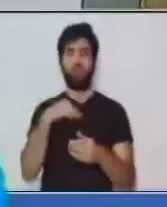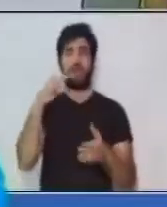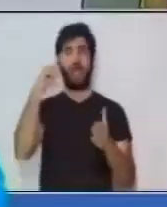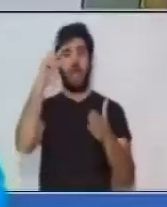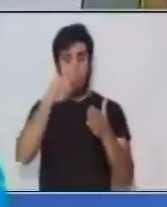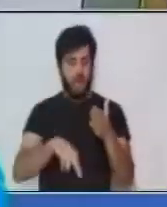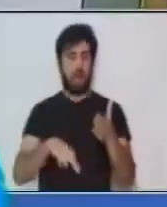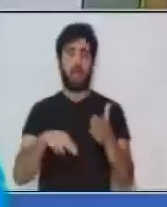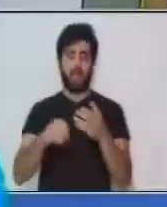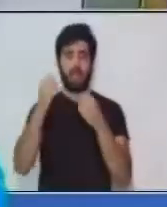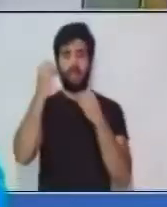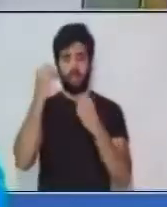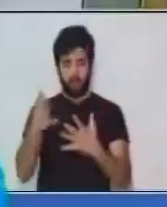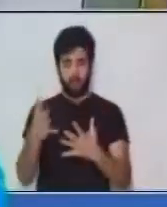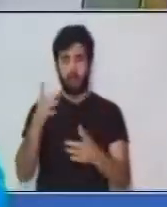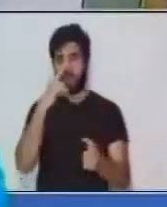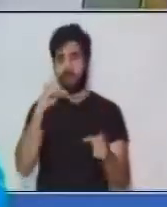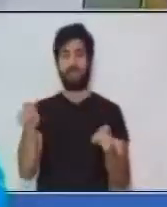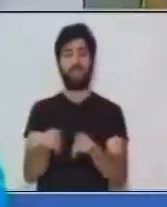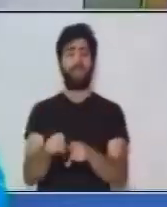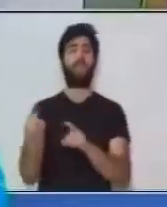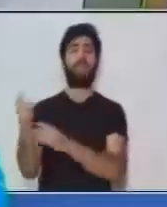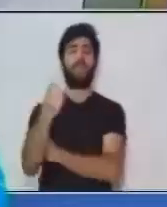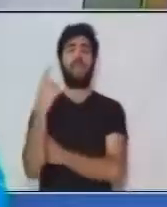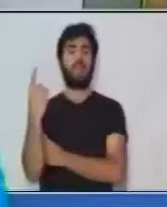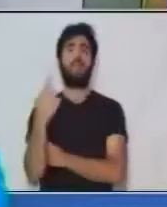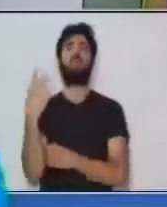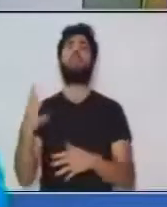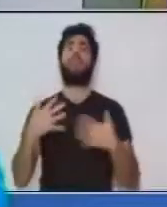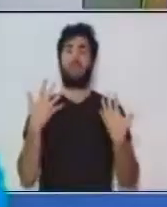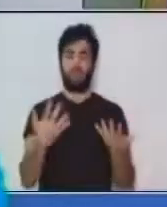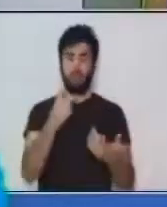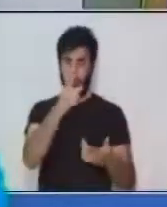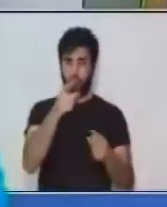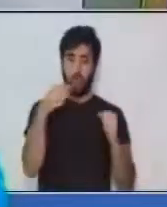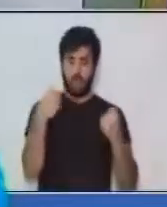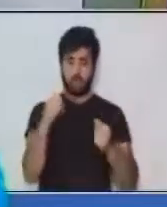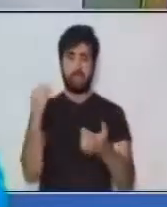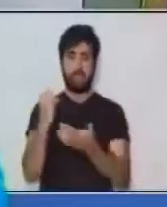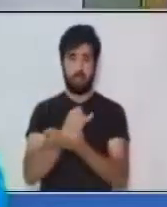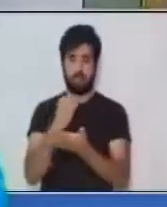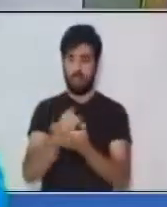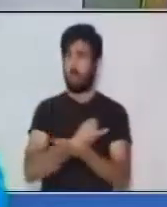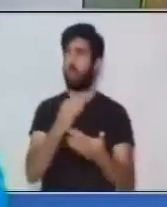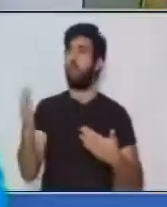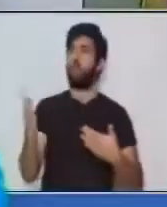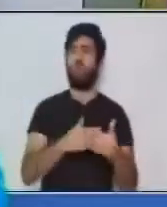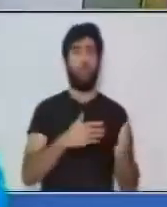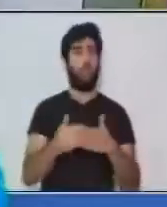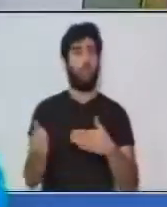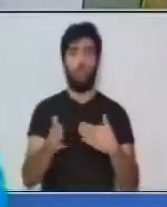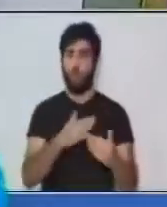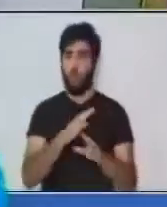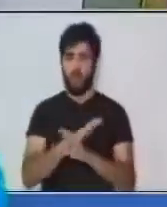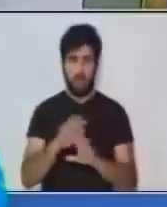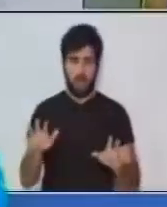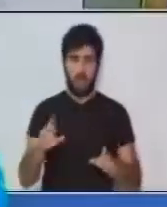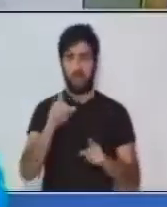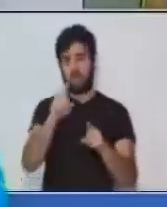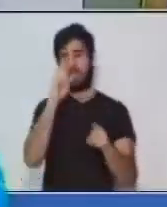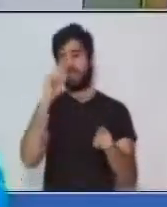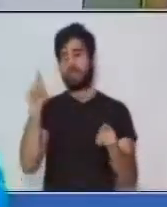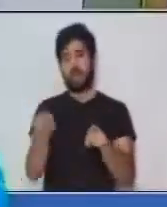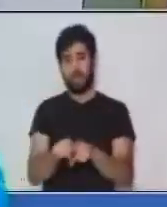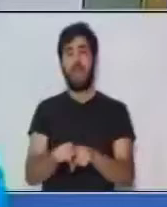fuente de información. Es muy importante que usted siempre que haga un tipo de investigación, cualquier fuente que usted utilice, que usted también